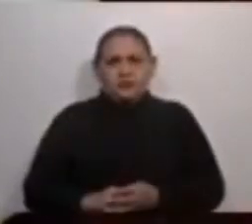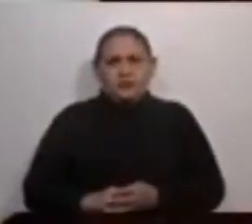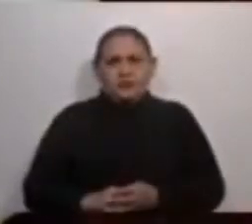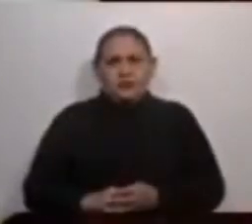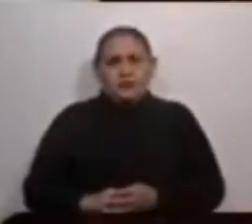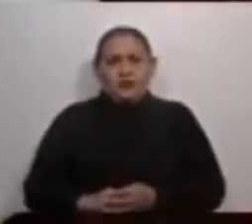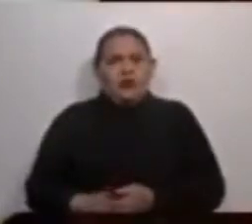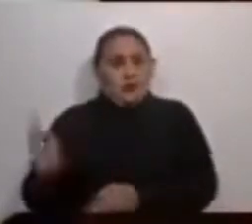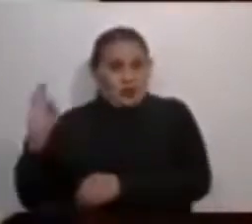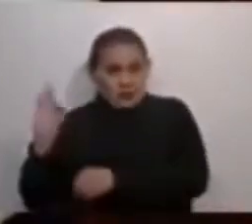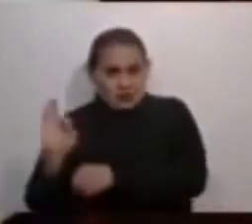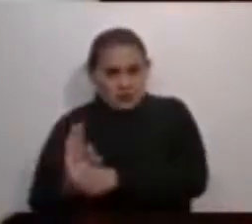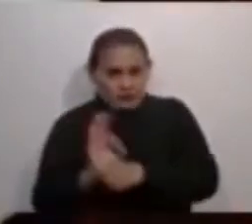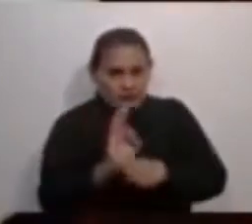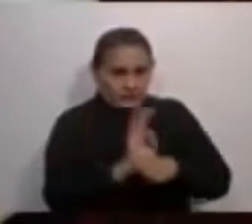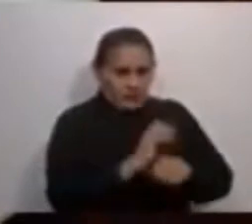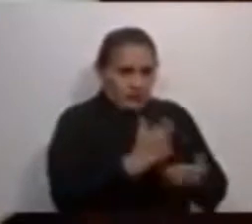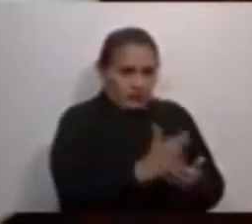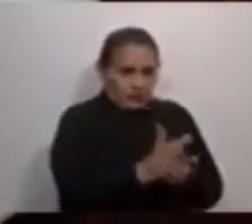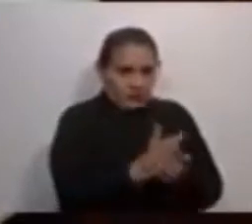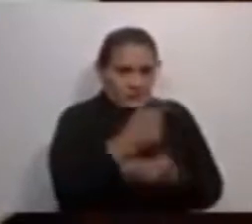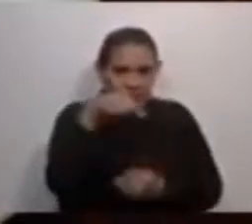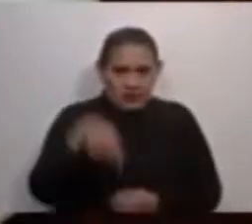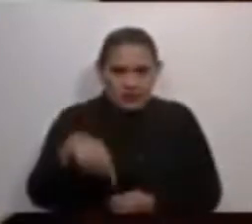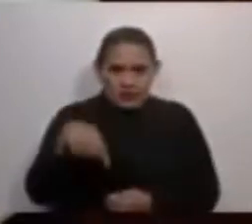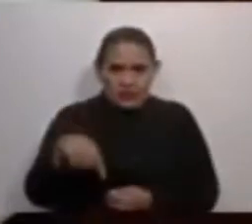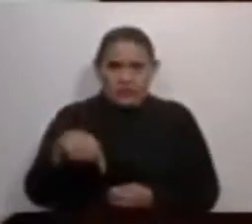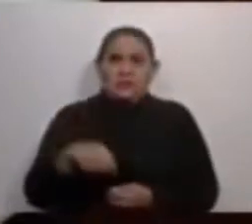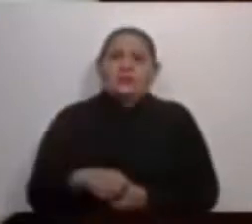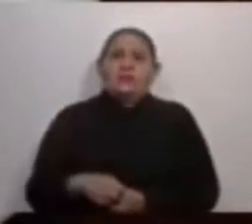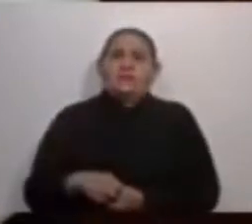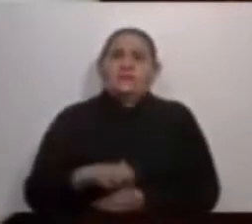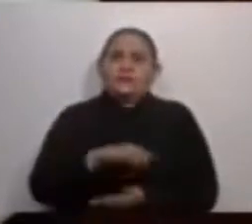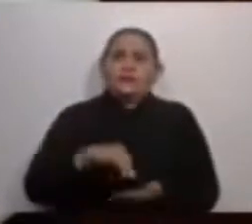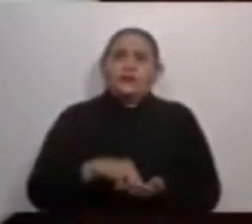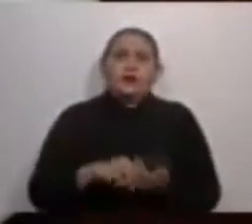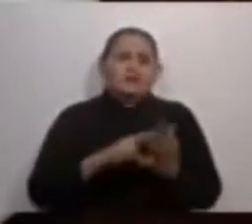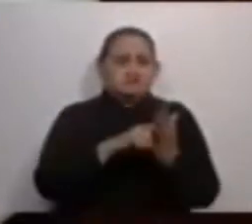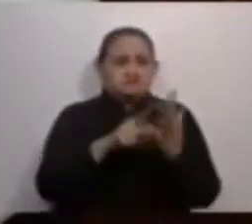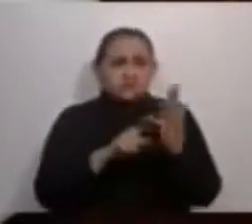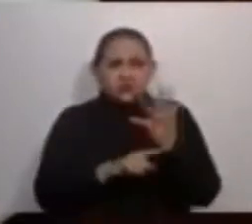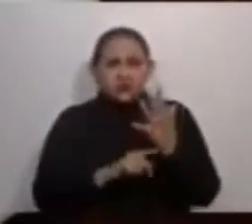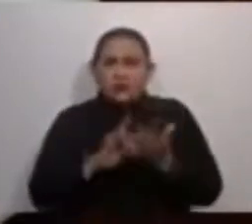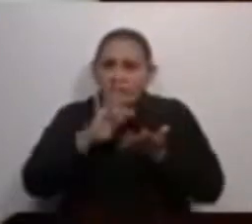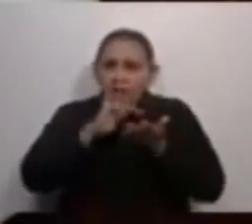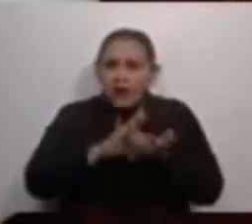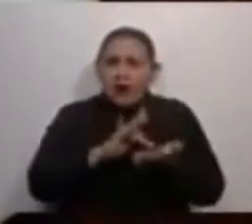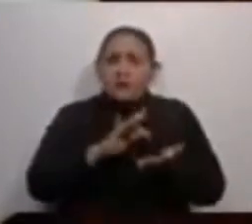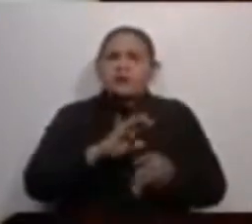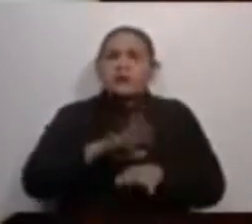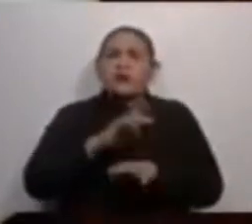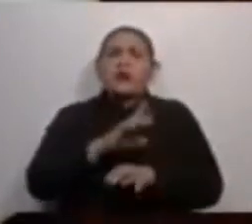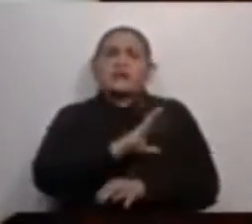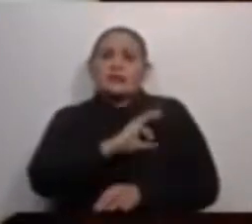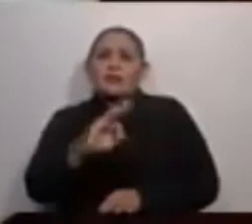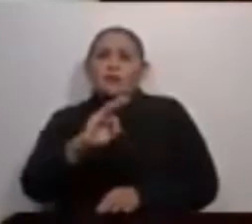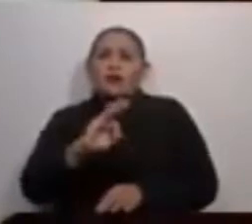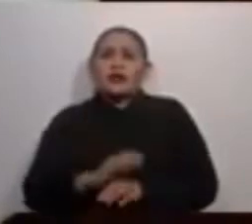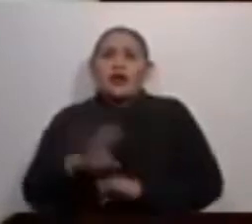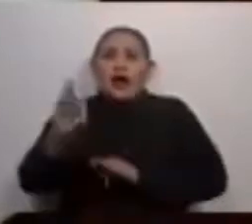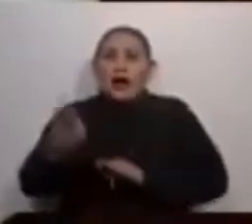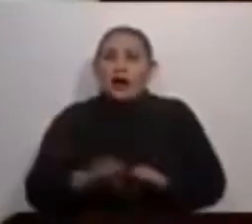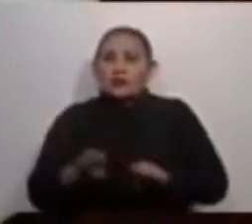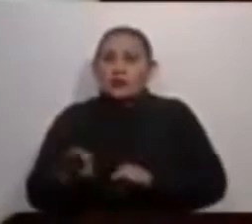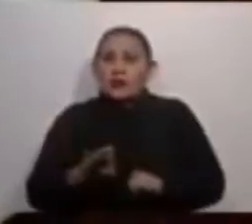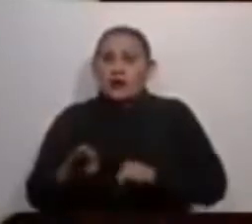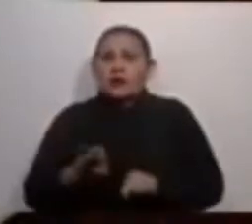Defender la economía local consumiendo los productos propios. 5, apoyar lo más que se pueda a los trabajadores y a